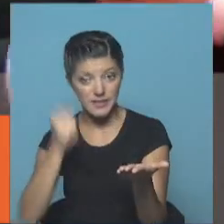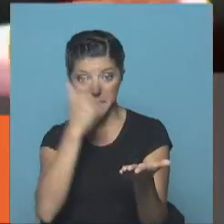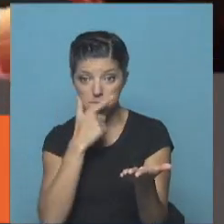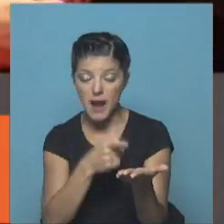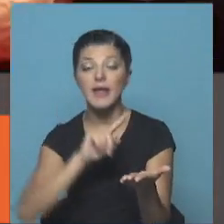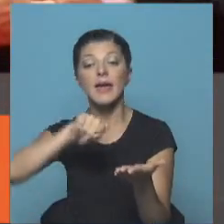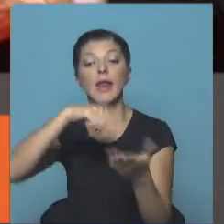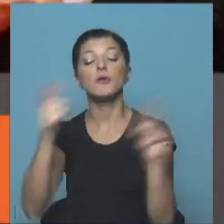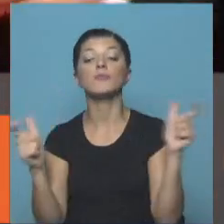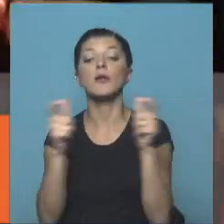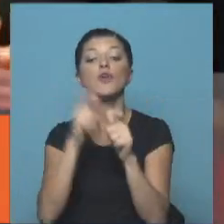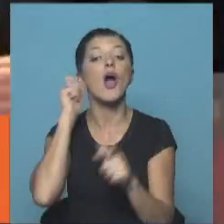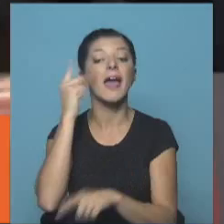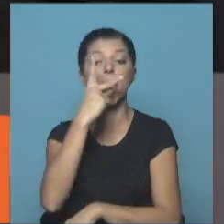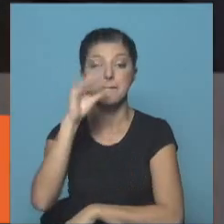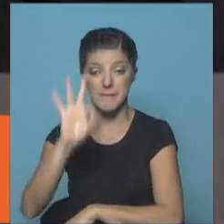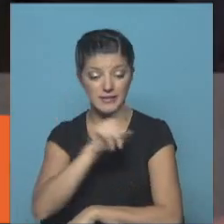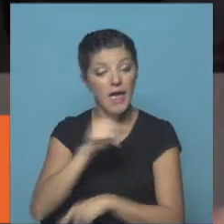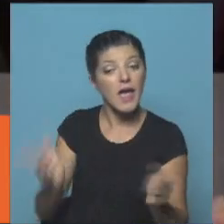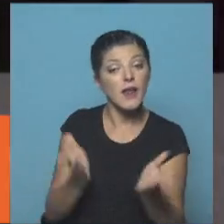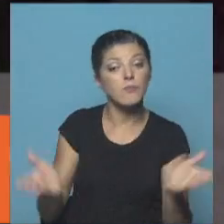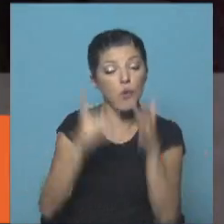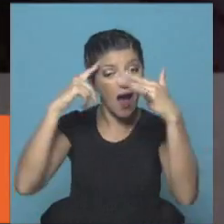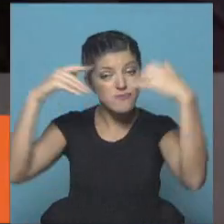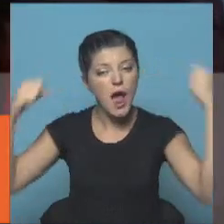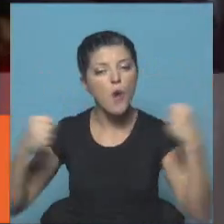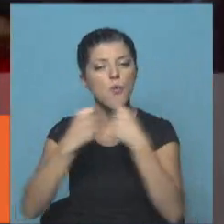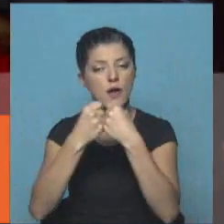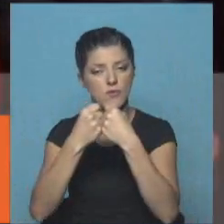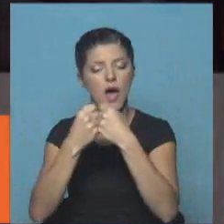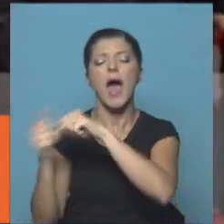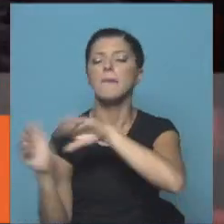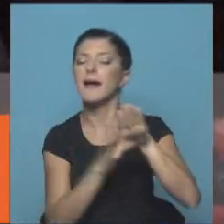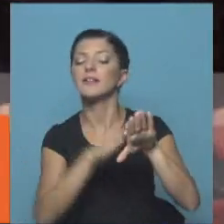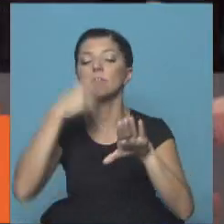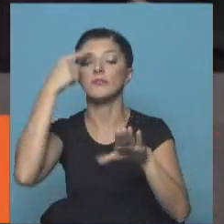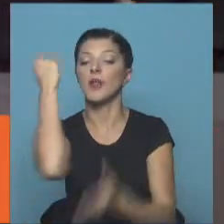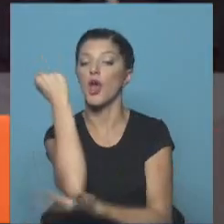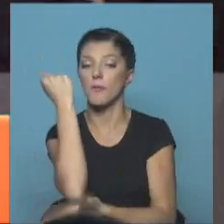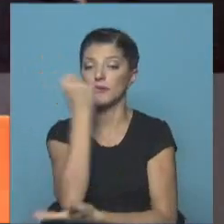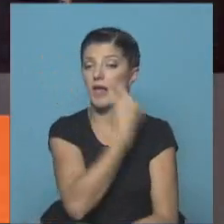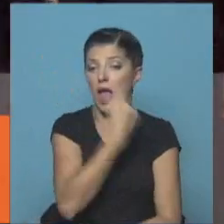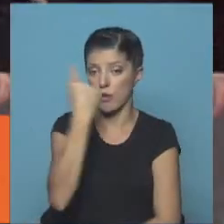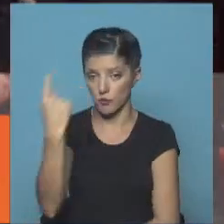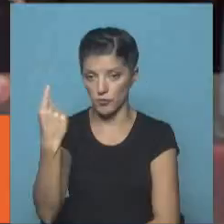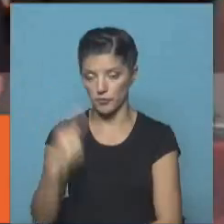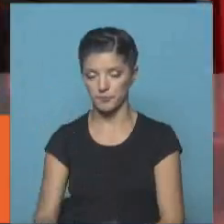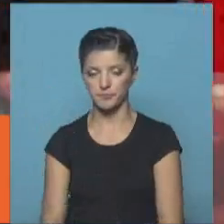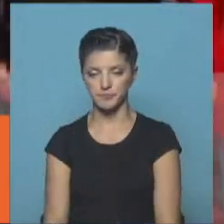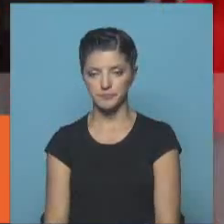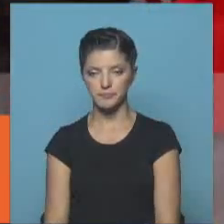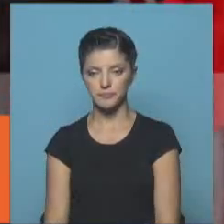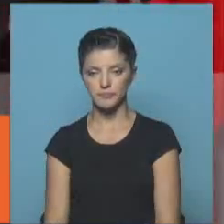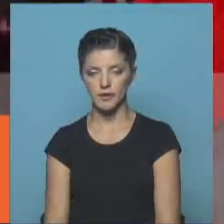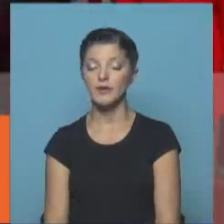próxima cumbre del G20 en Hamburgo un gran pacto que trascienda los intereses comerciales de ambas partes. Lo cierto